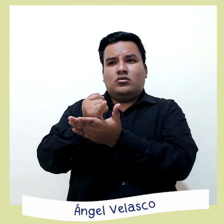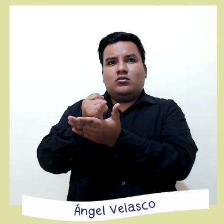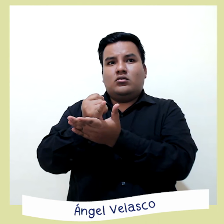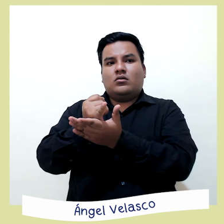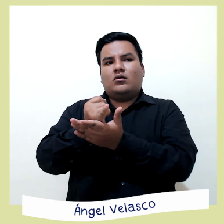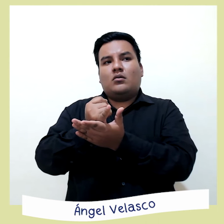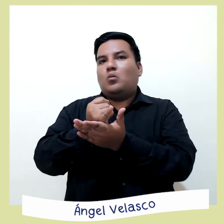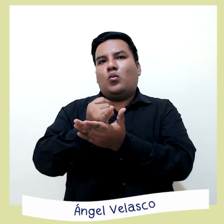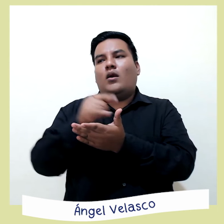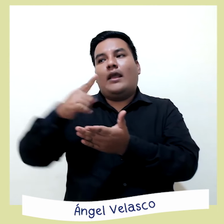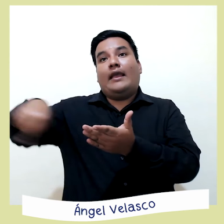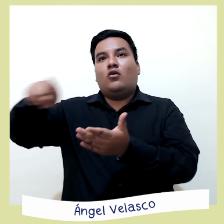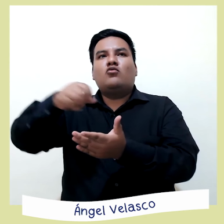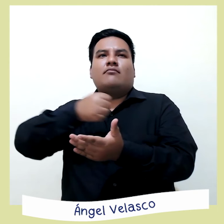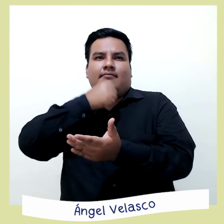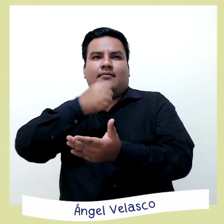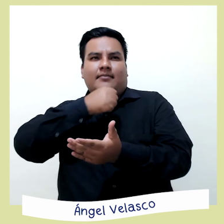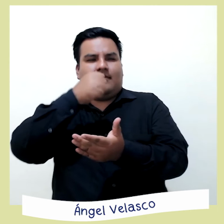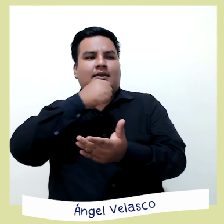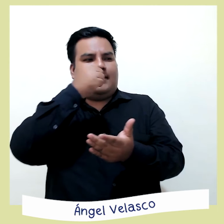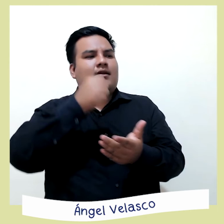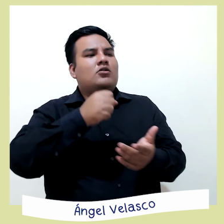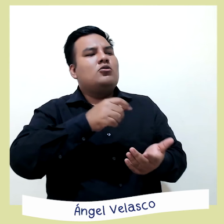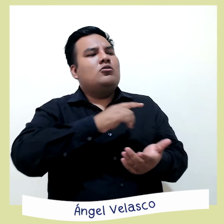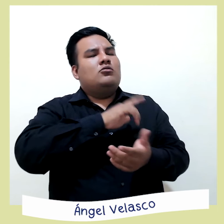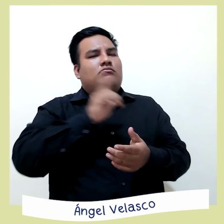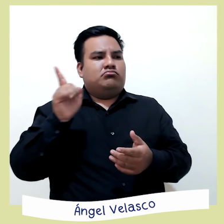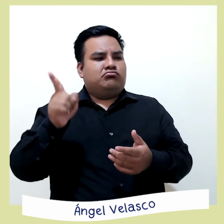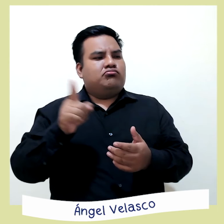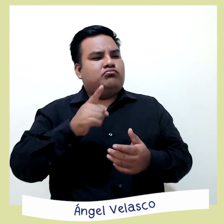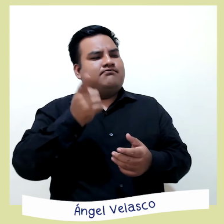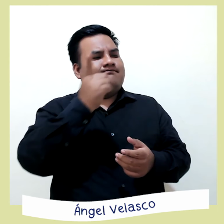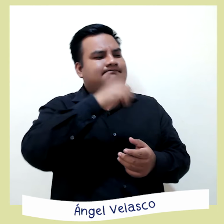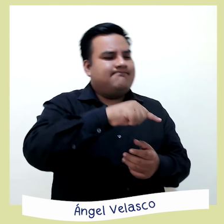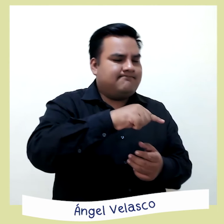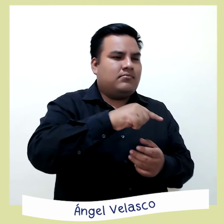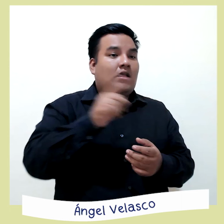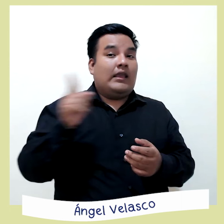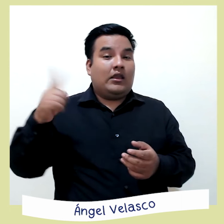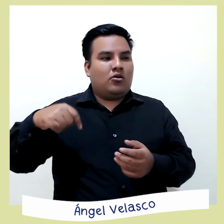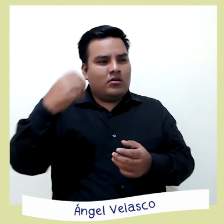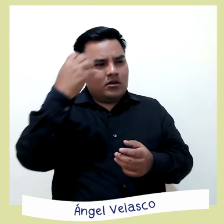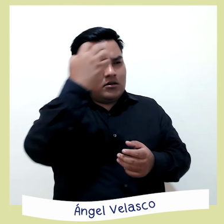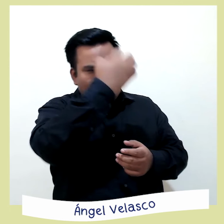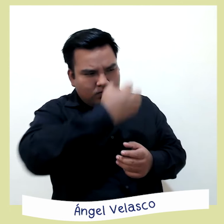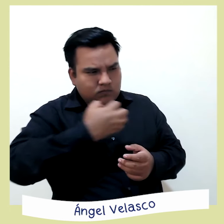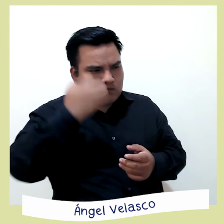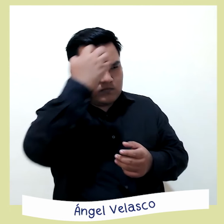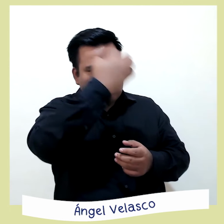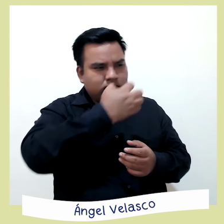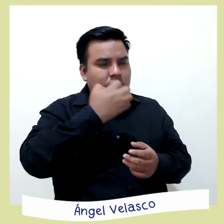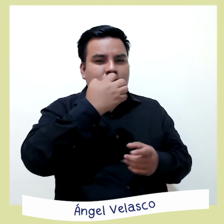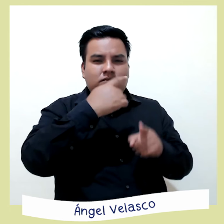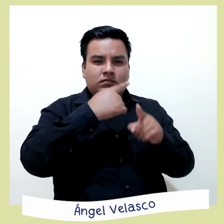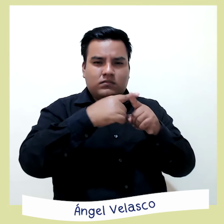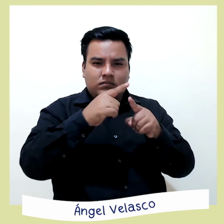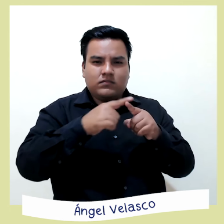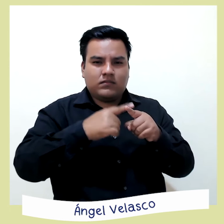de diferentes culturas en donde el poder de decisión era marcado por la gente grande, consejo